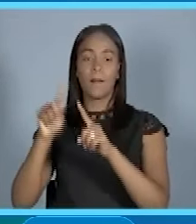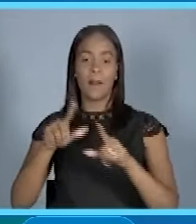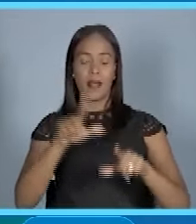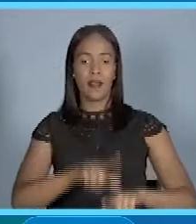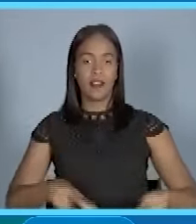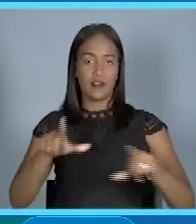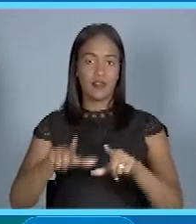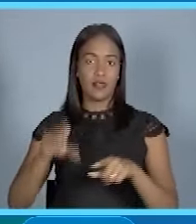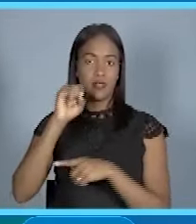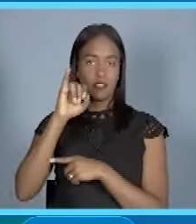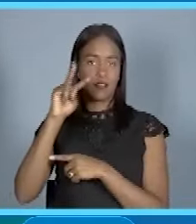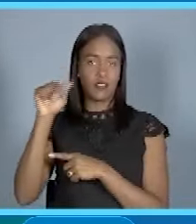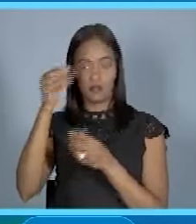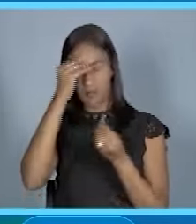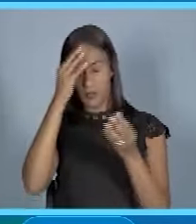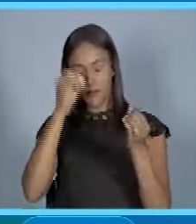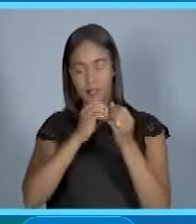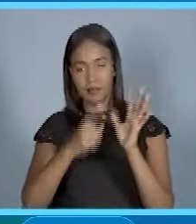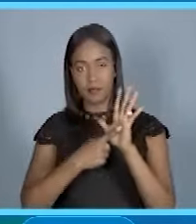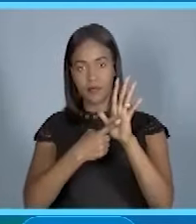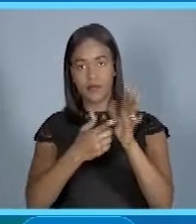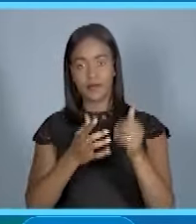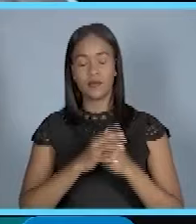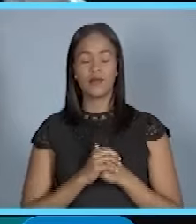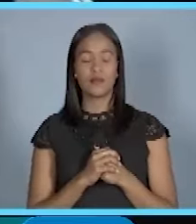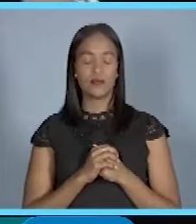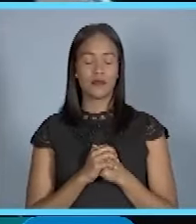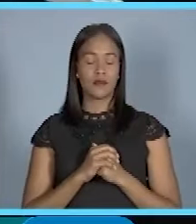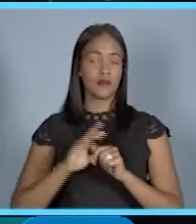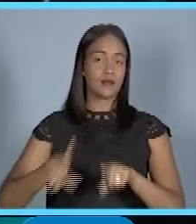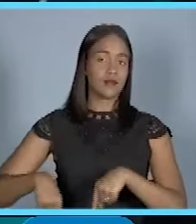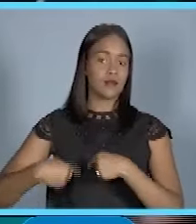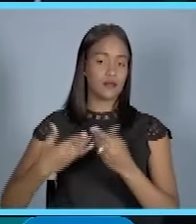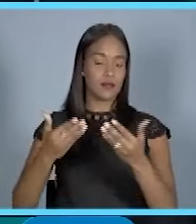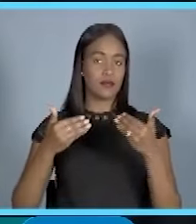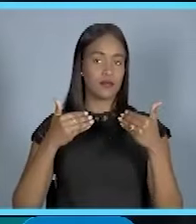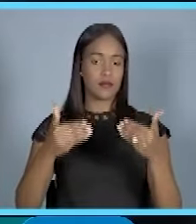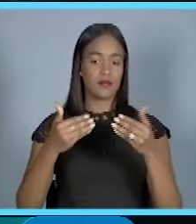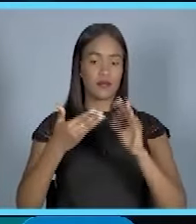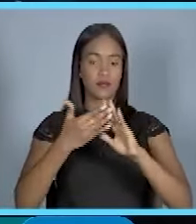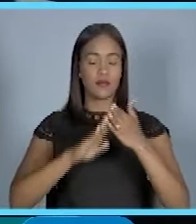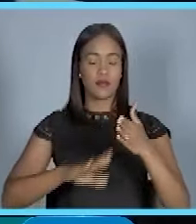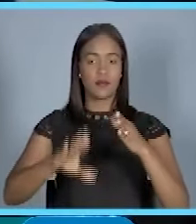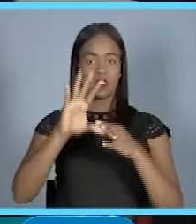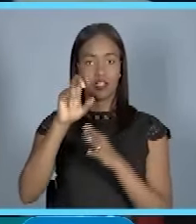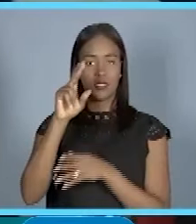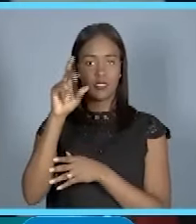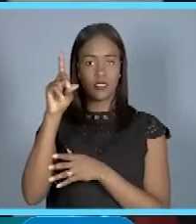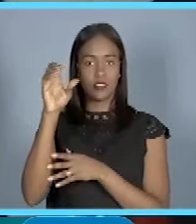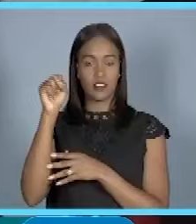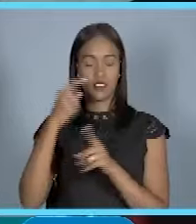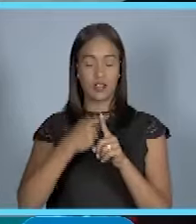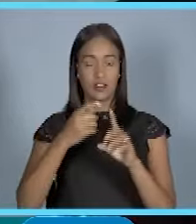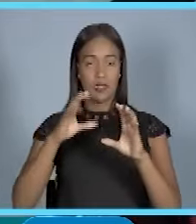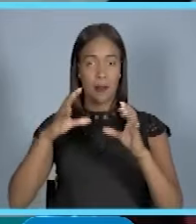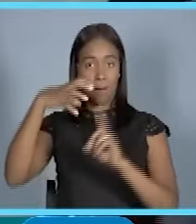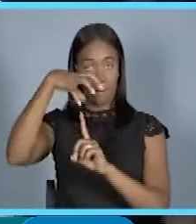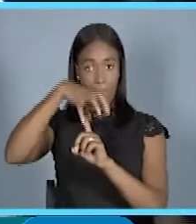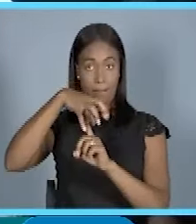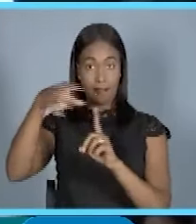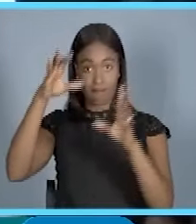áreas. Silvia Infante con los detalles del evento. Durante el acto que se llevó a cabo en el Salón de las Cariátides del Palacio Nacional,